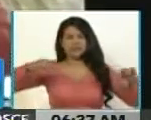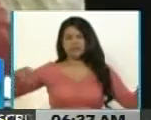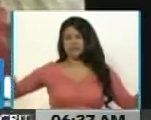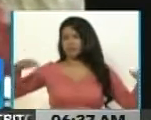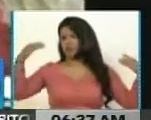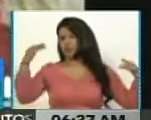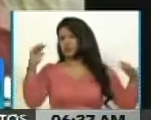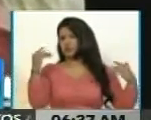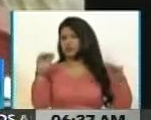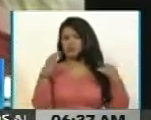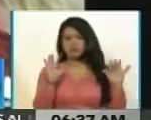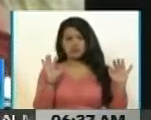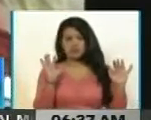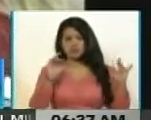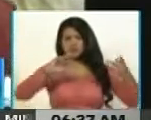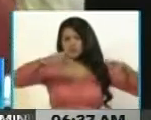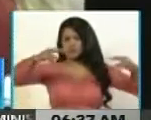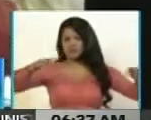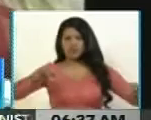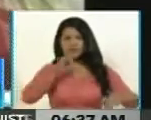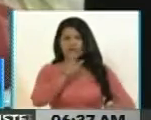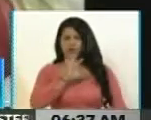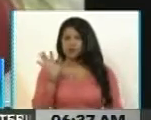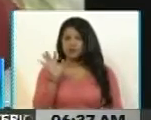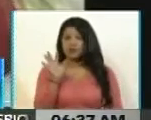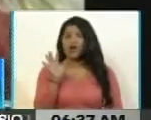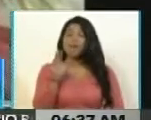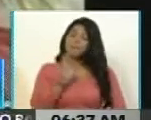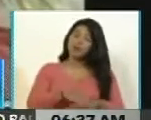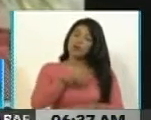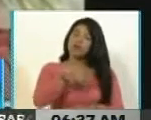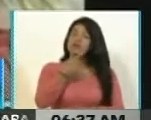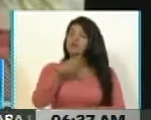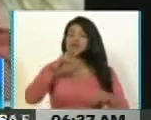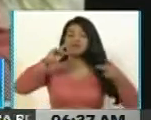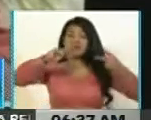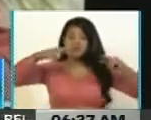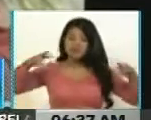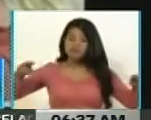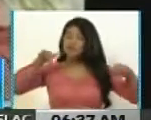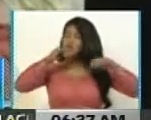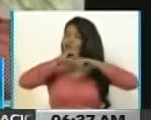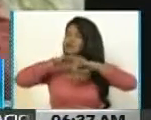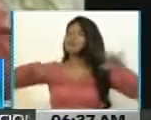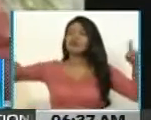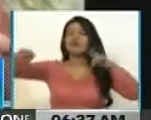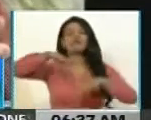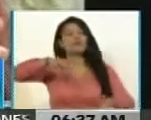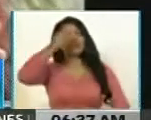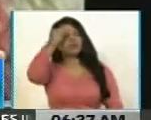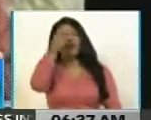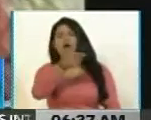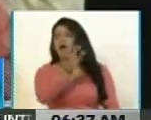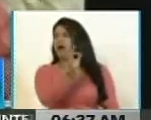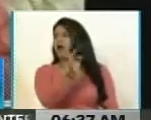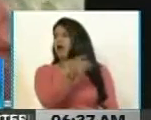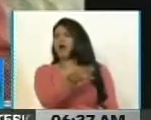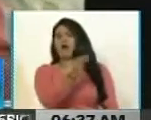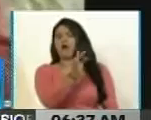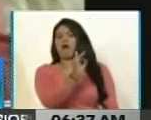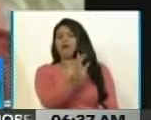mentiras cuando quieren crear lo que llaman una matriz de opinión a favor o en contra de